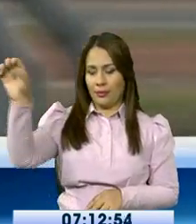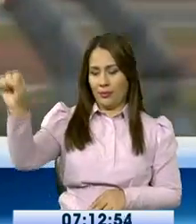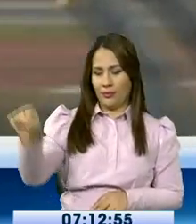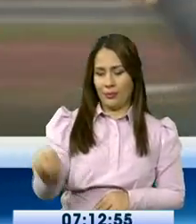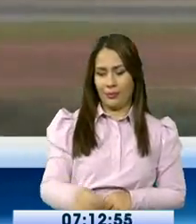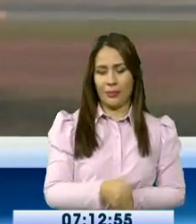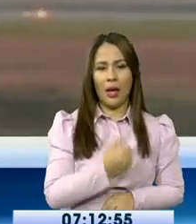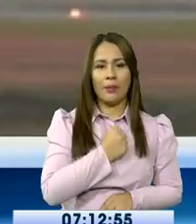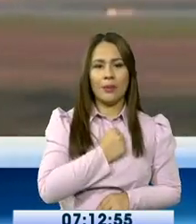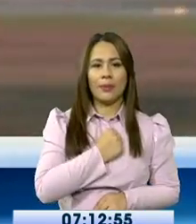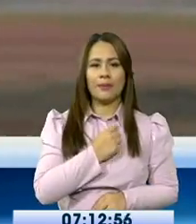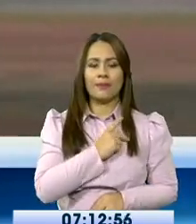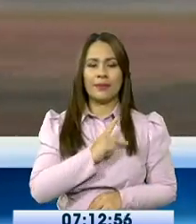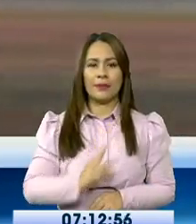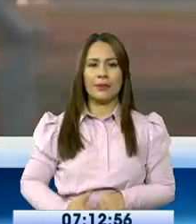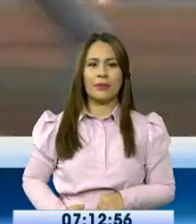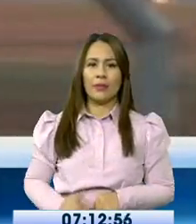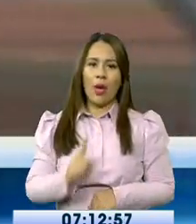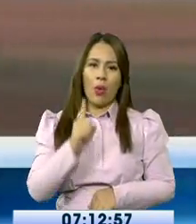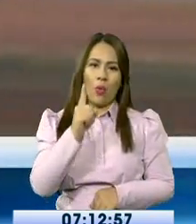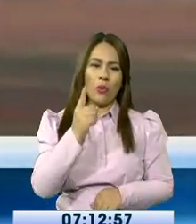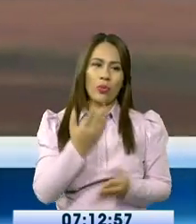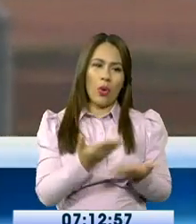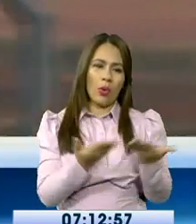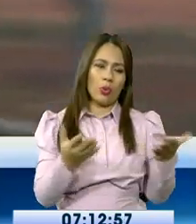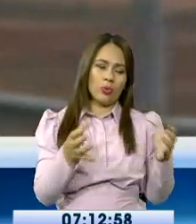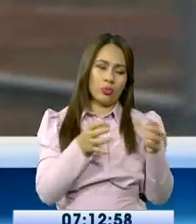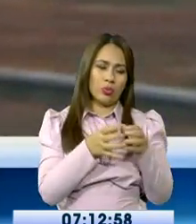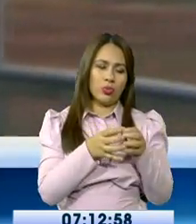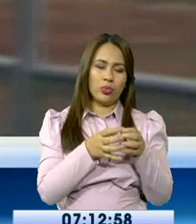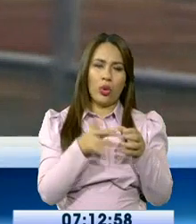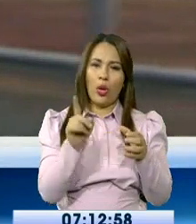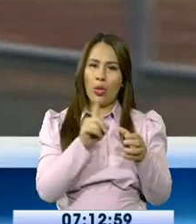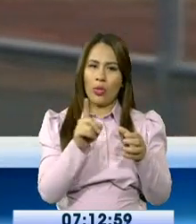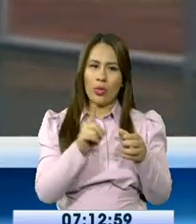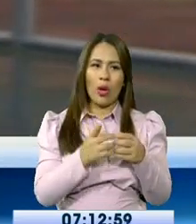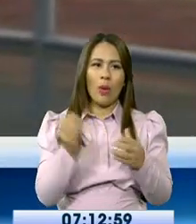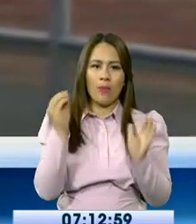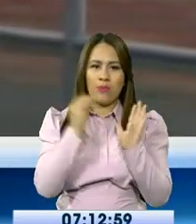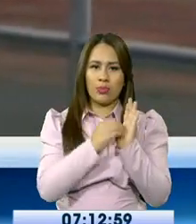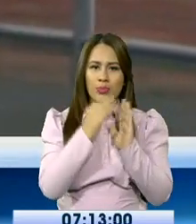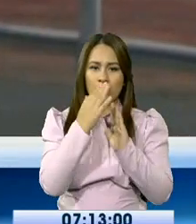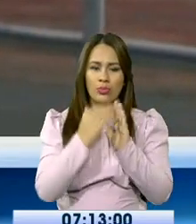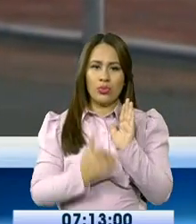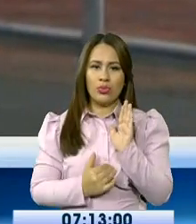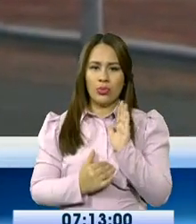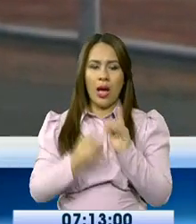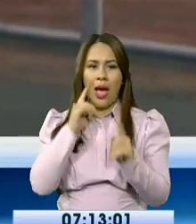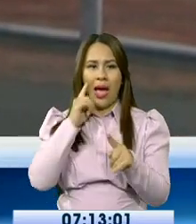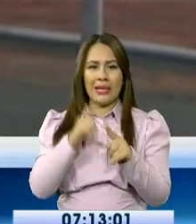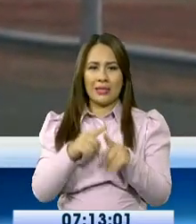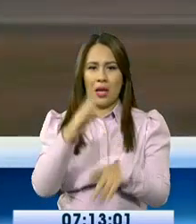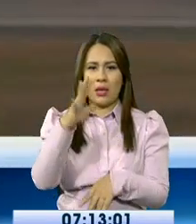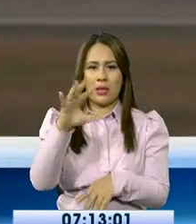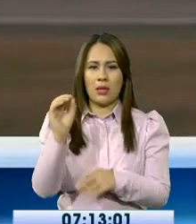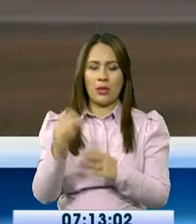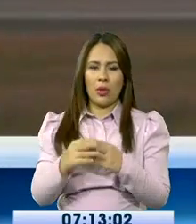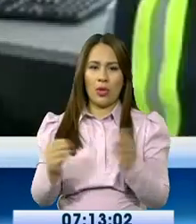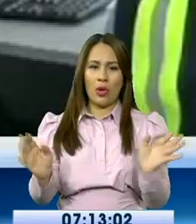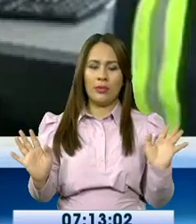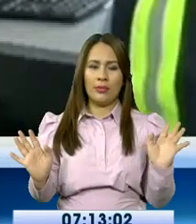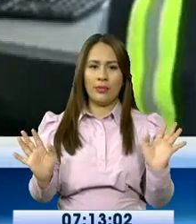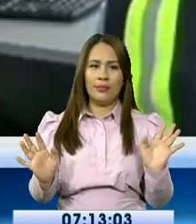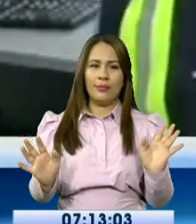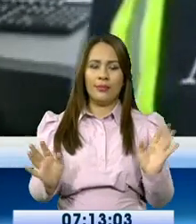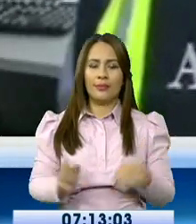efectos personales un bien o conjunto de bienes no especificados en el listado hasta por $500.